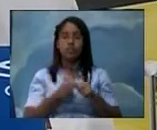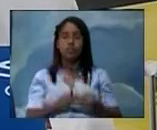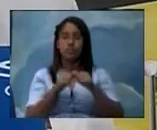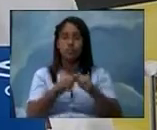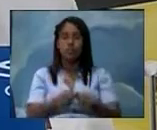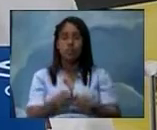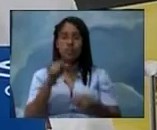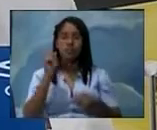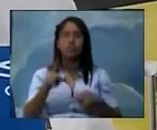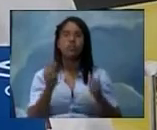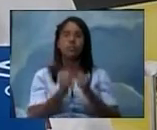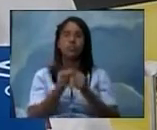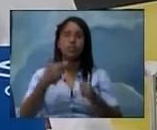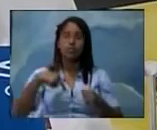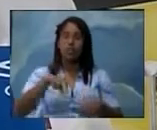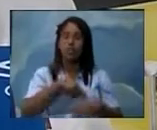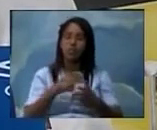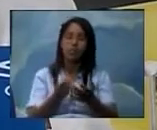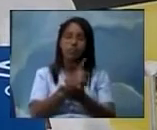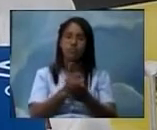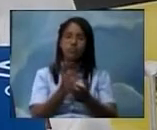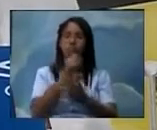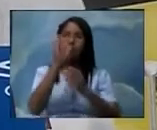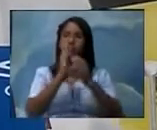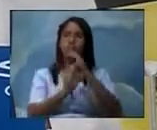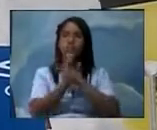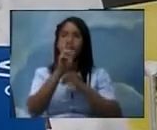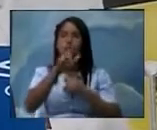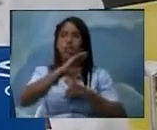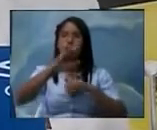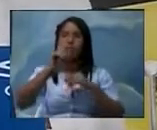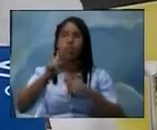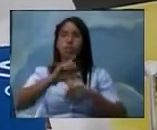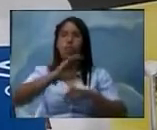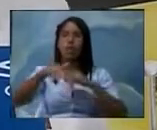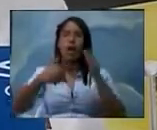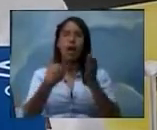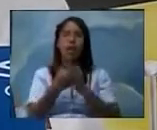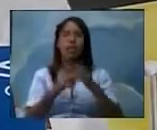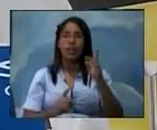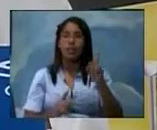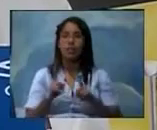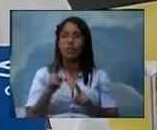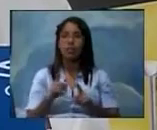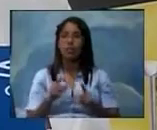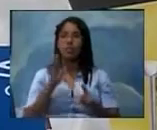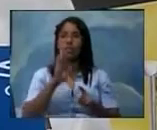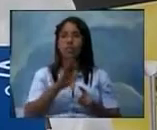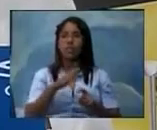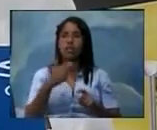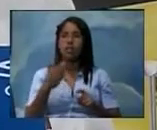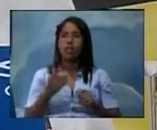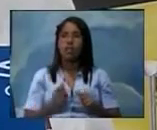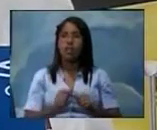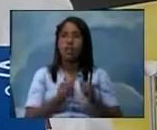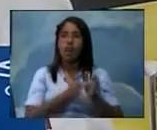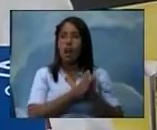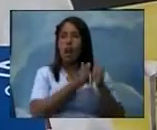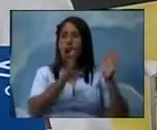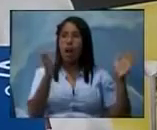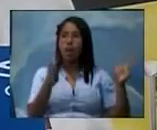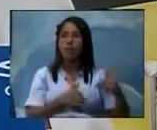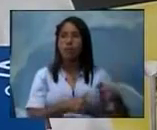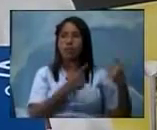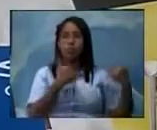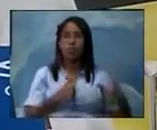continuaremos también con nuestra lección en el capítulo 3 del 1 al 11. Así que abra su corazón, tenga